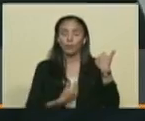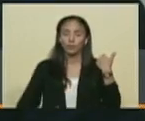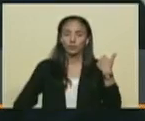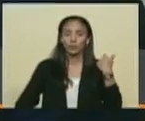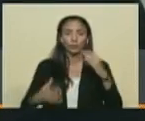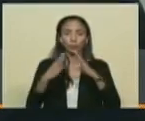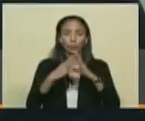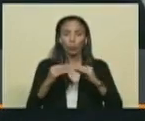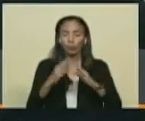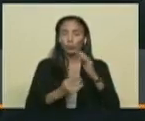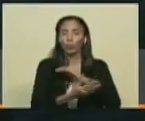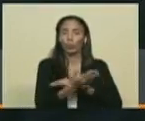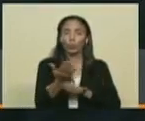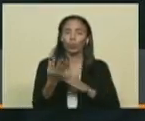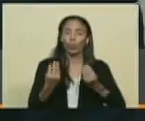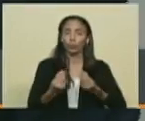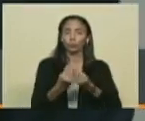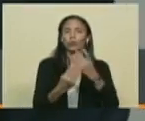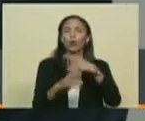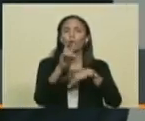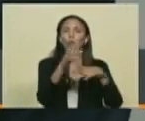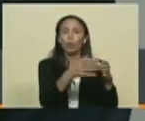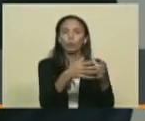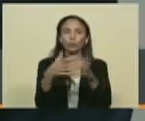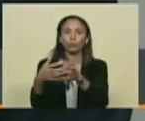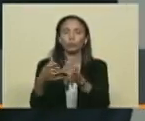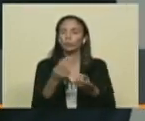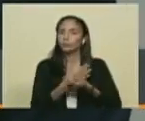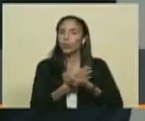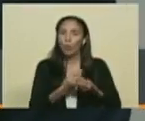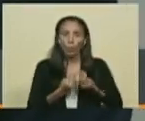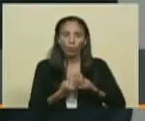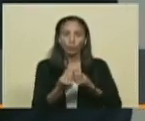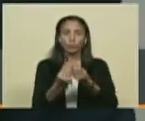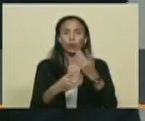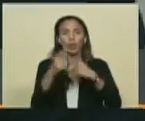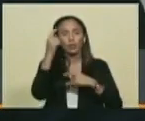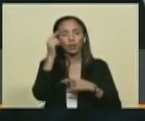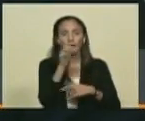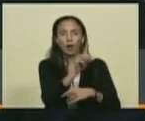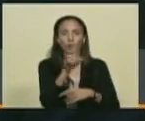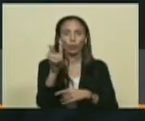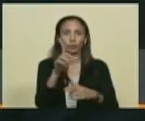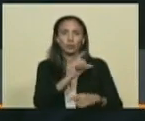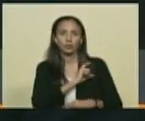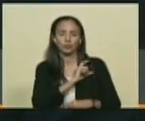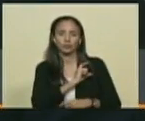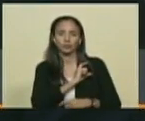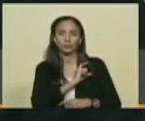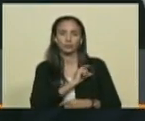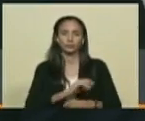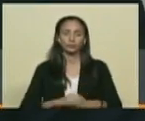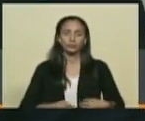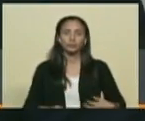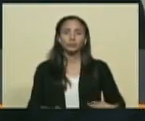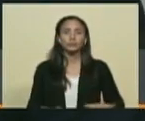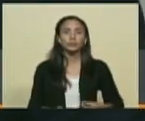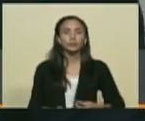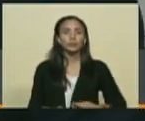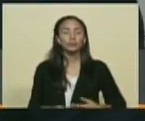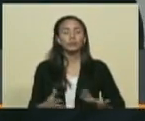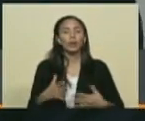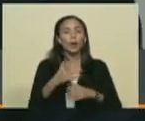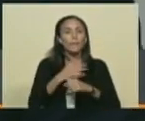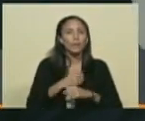canciller y a las dos partes el día 12 de enero. Nuestra esperanza es